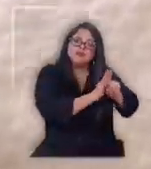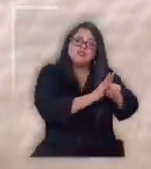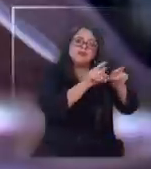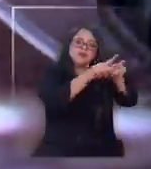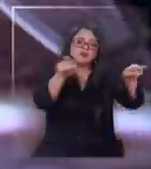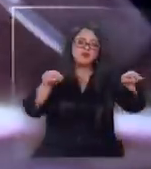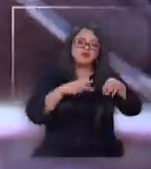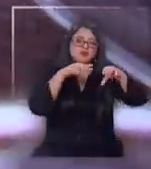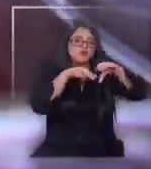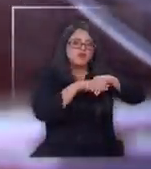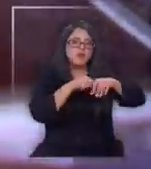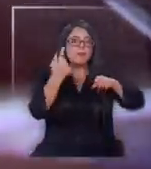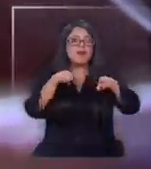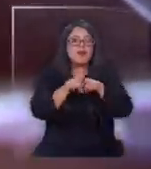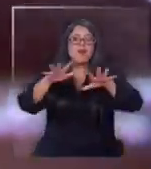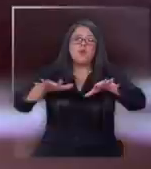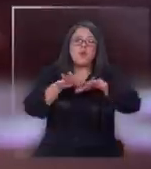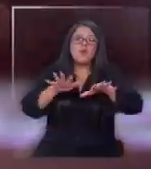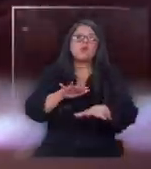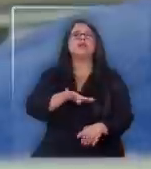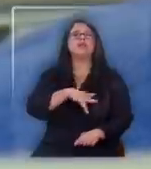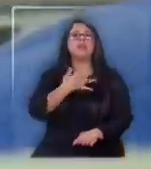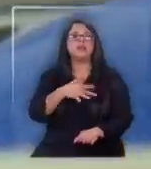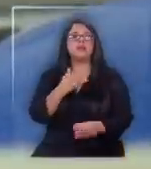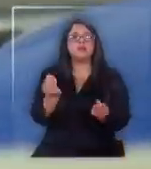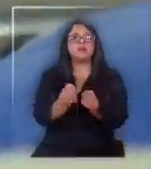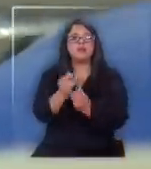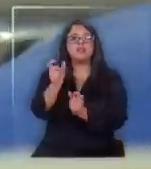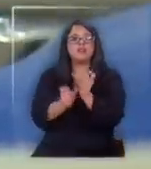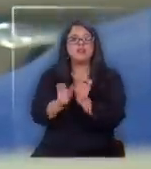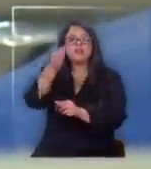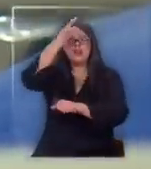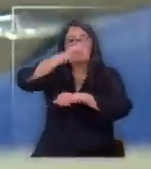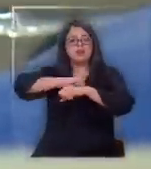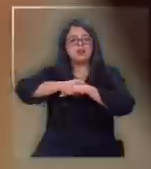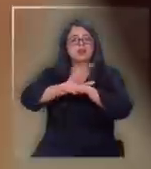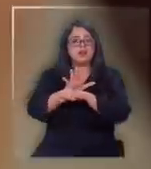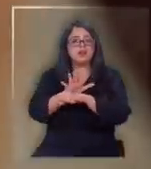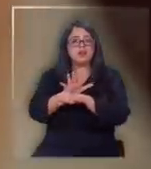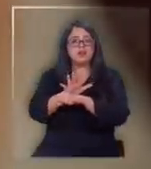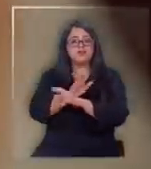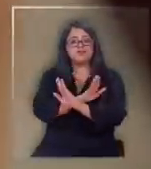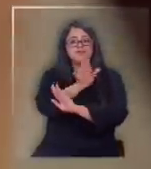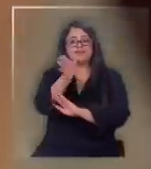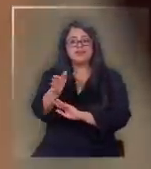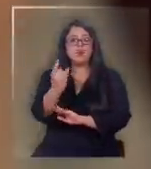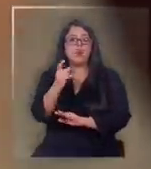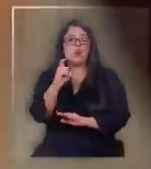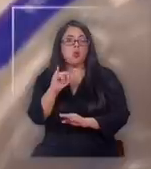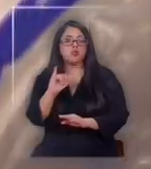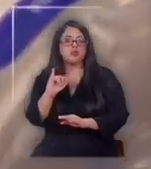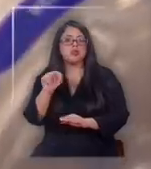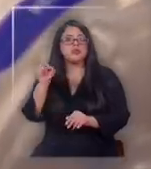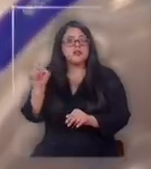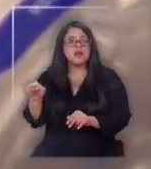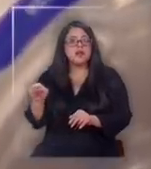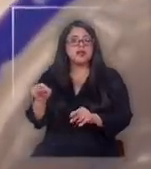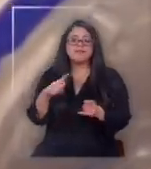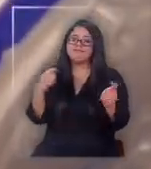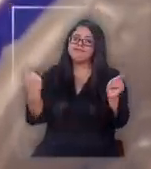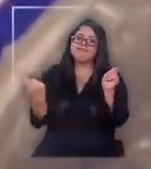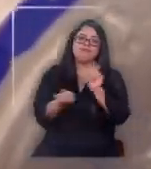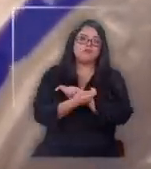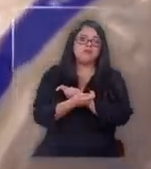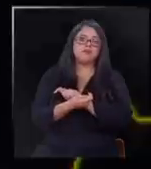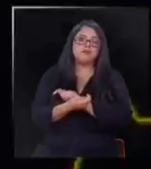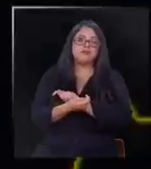Pero pese a todos estos esfuerzos, lamentablemente muchos enfermos de coronavirus llegan hasta la UCI. Y aquí todo cambia.